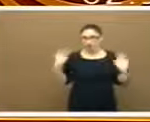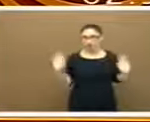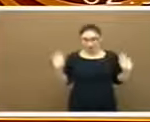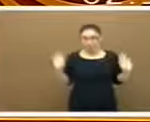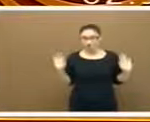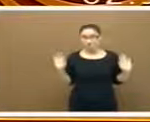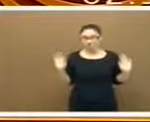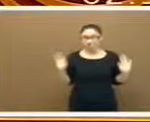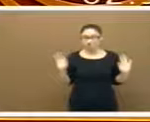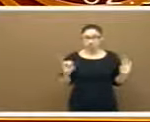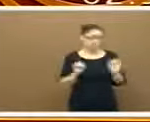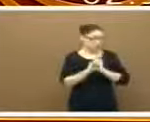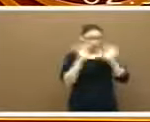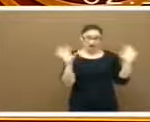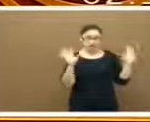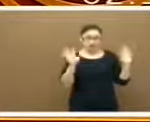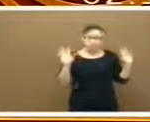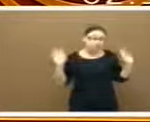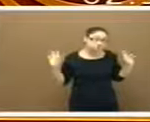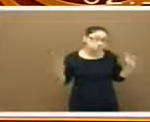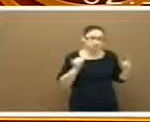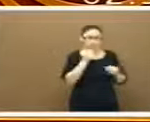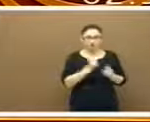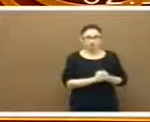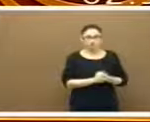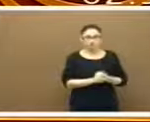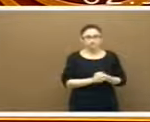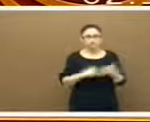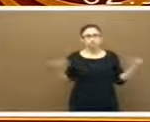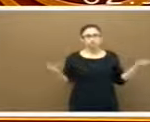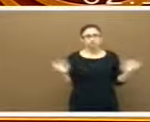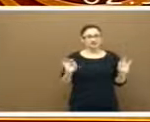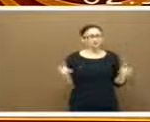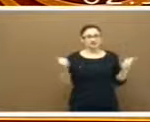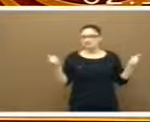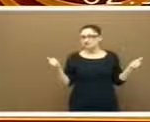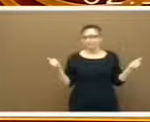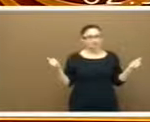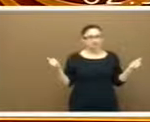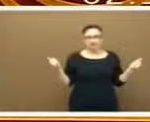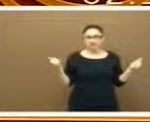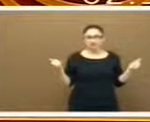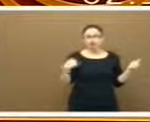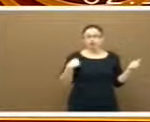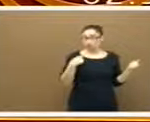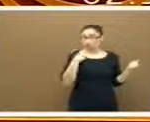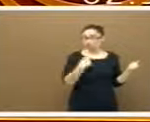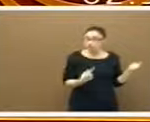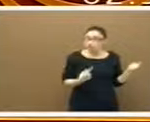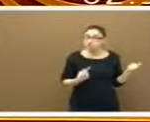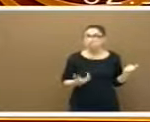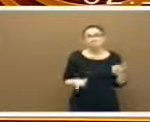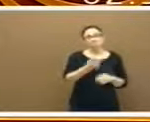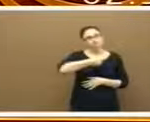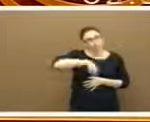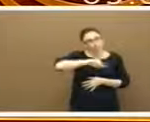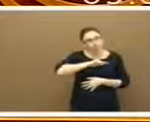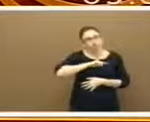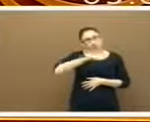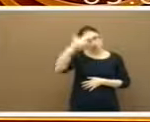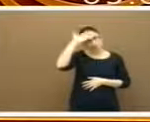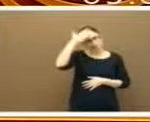es que por ahí, en principio, no iban los tiros. Y nada más. Nosotros, ya me digo, creo que más,